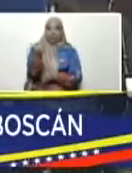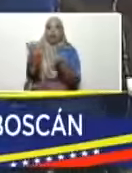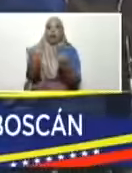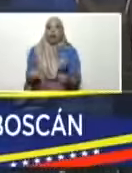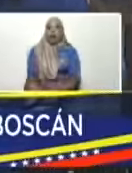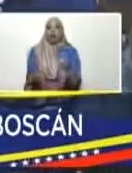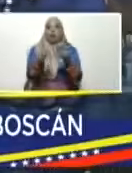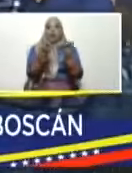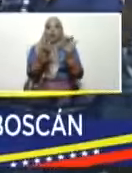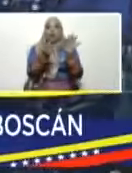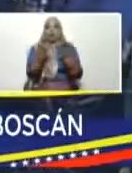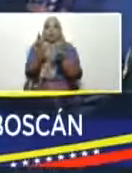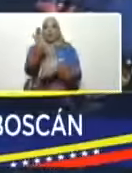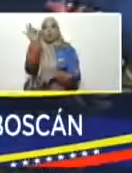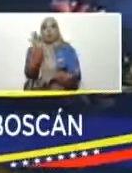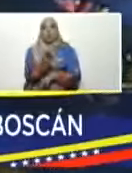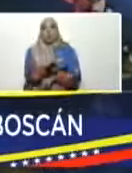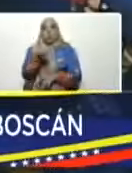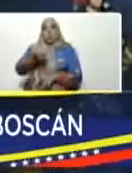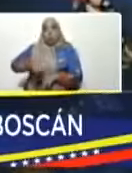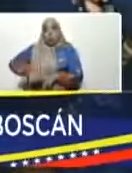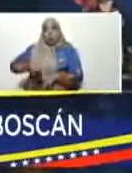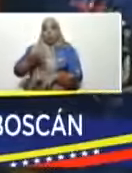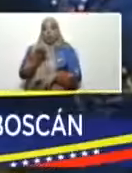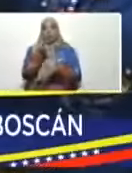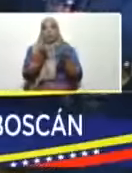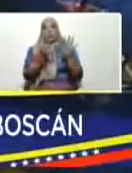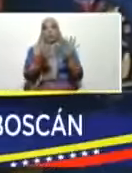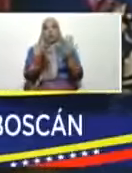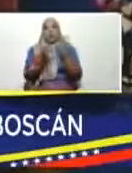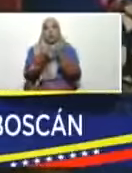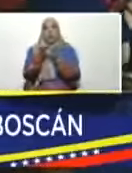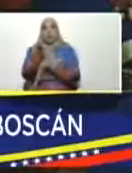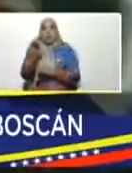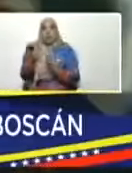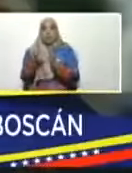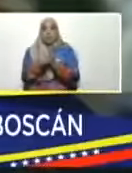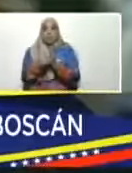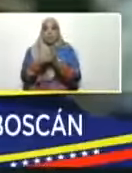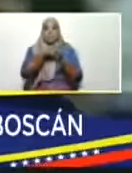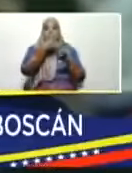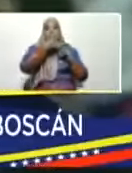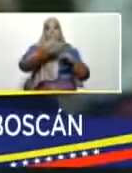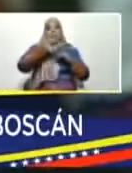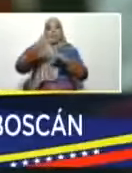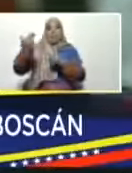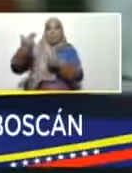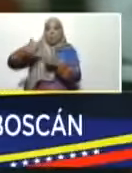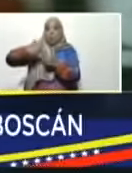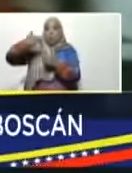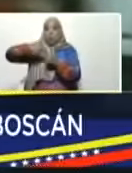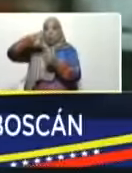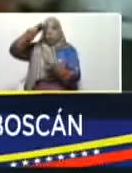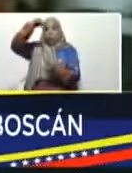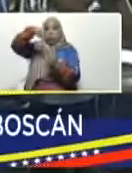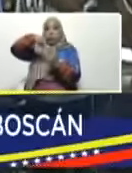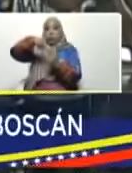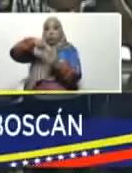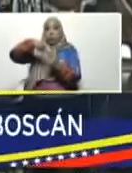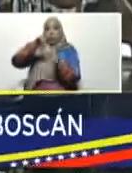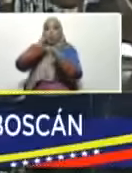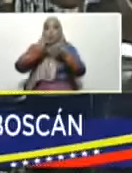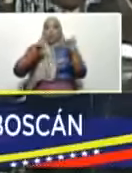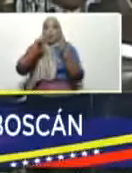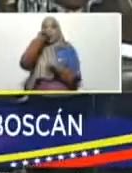83. Aquí en Campo Boscán estamos hoy en 83.000 barriles. 83.000. Pero tenemos una meta final de